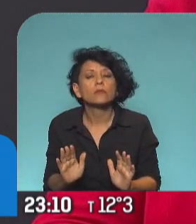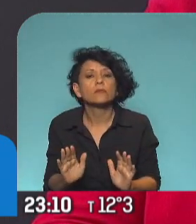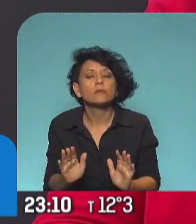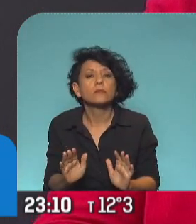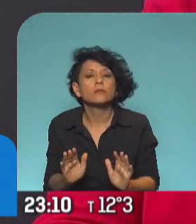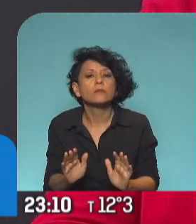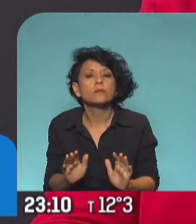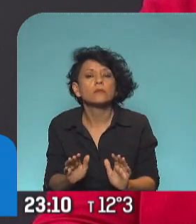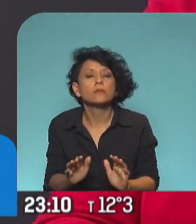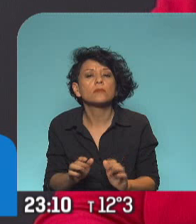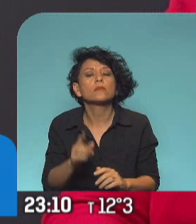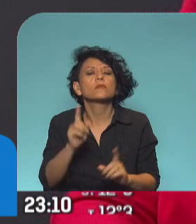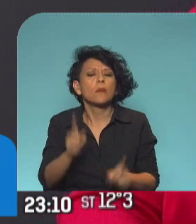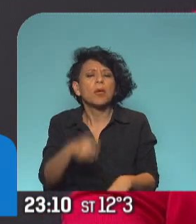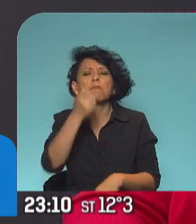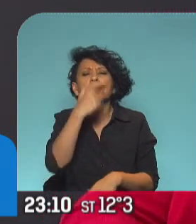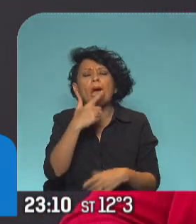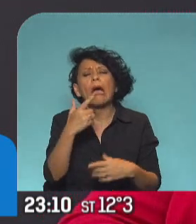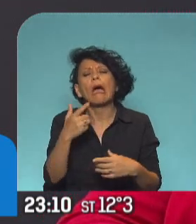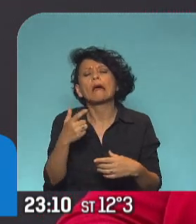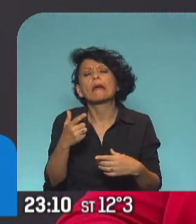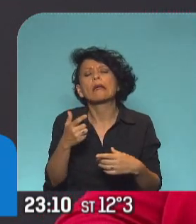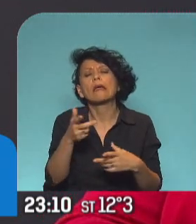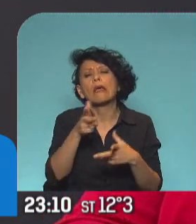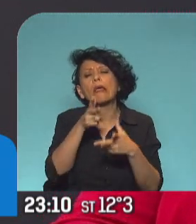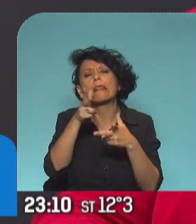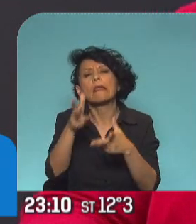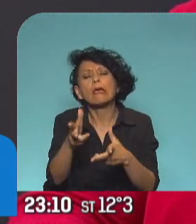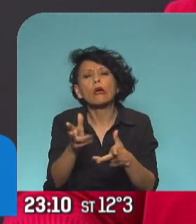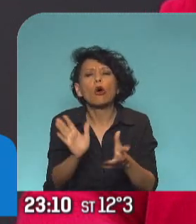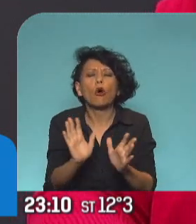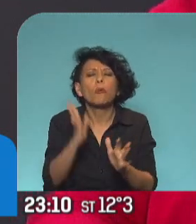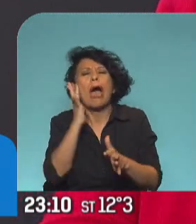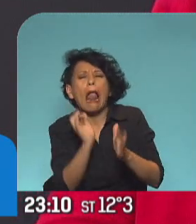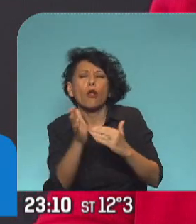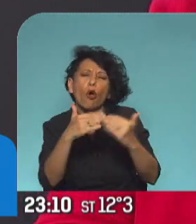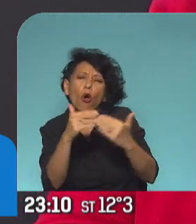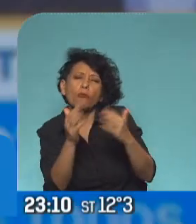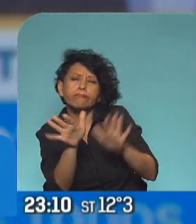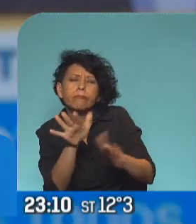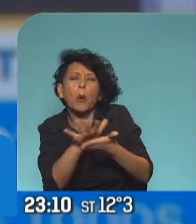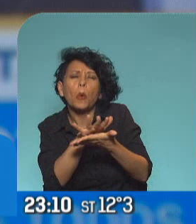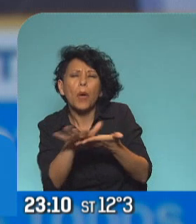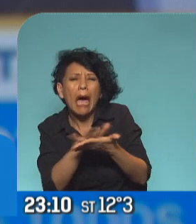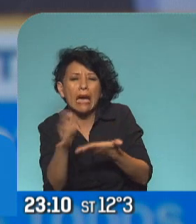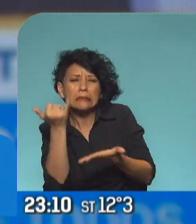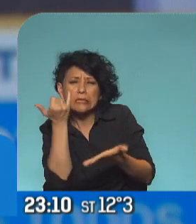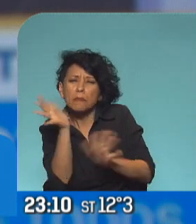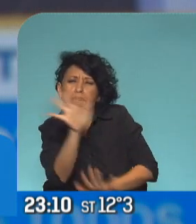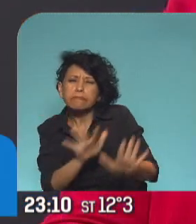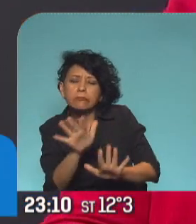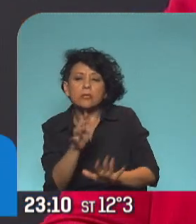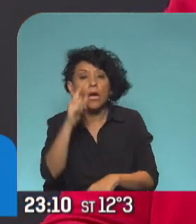y planteó básicamente el tema, que dejó una infraestructura, que dejó unas bases. Y